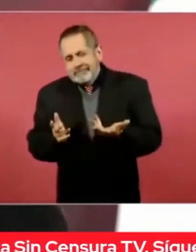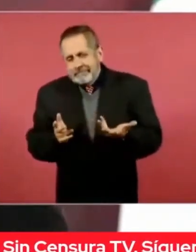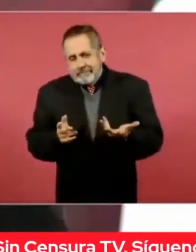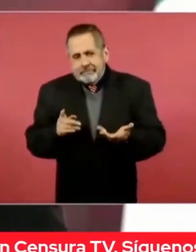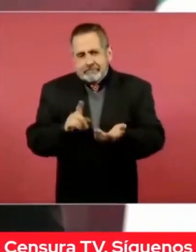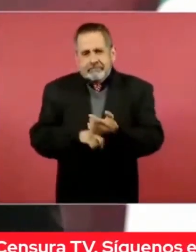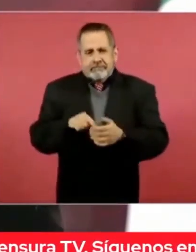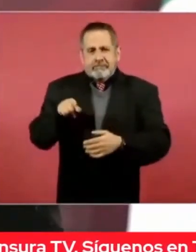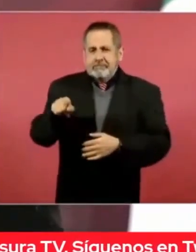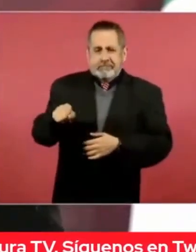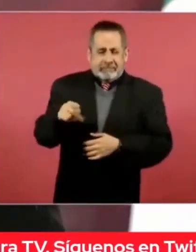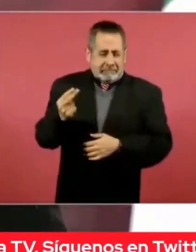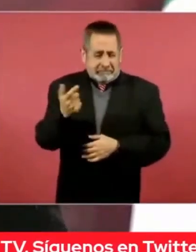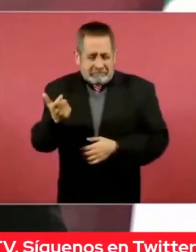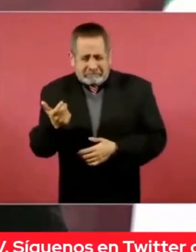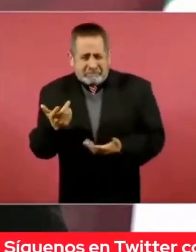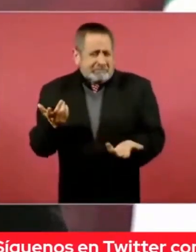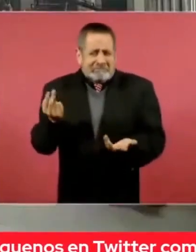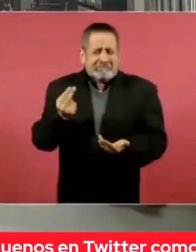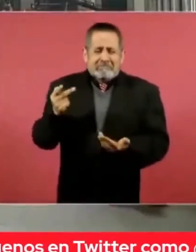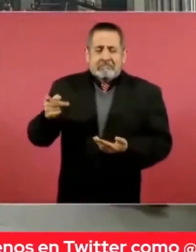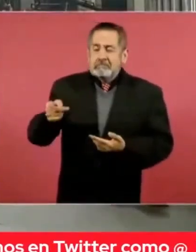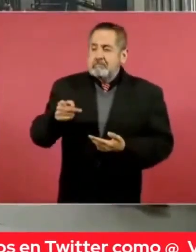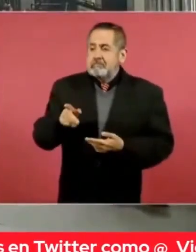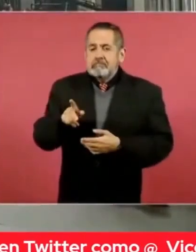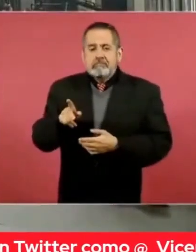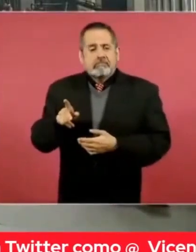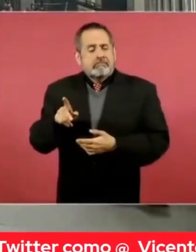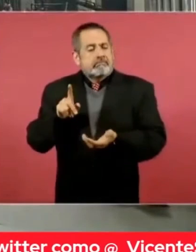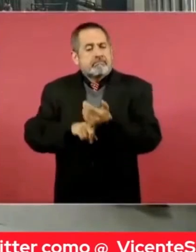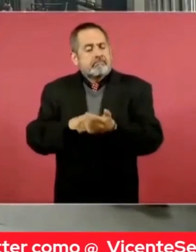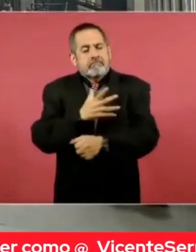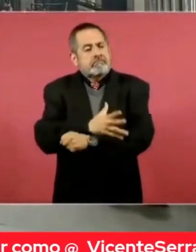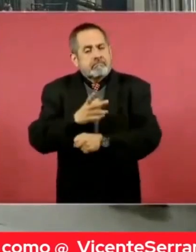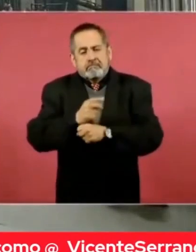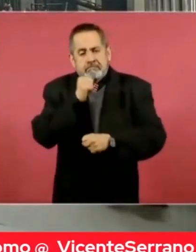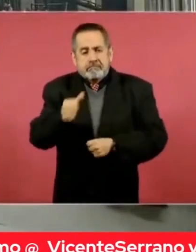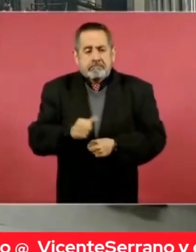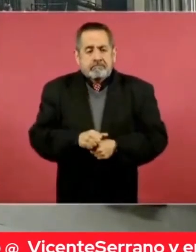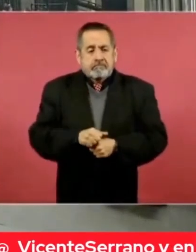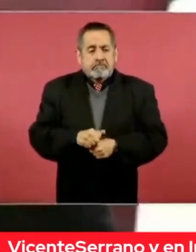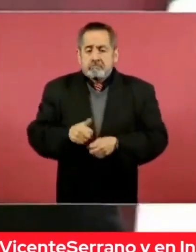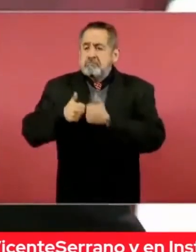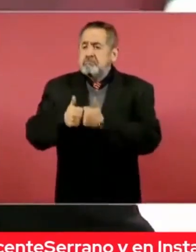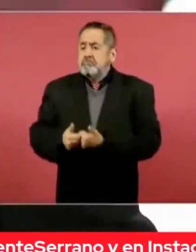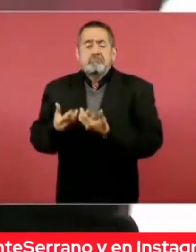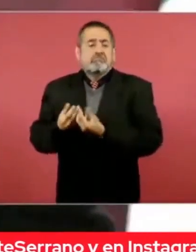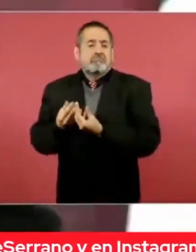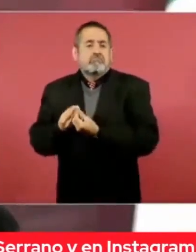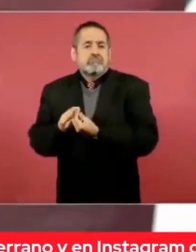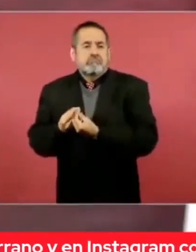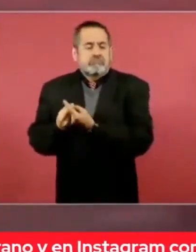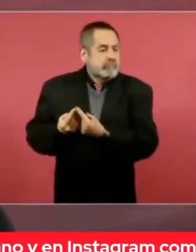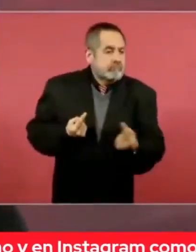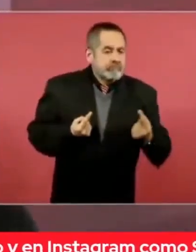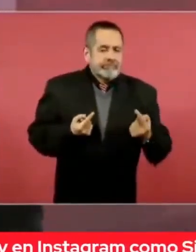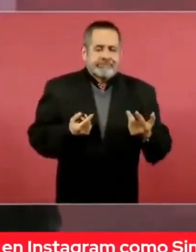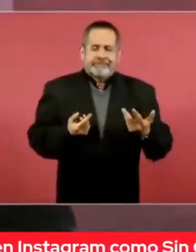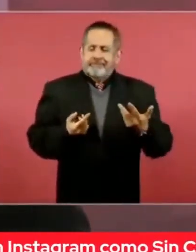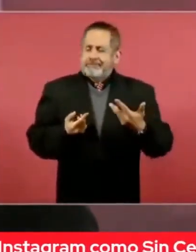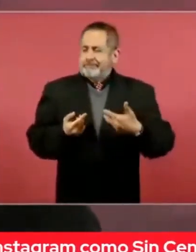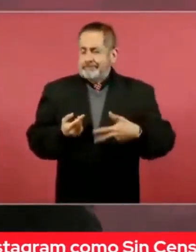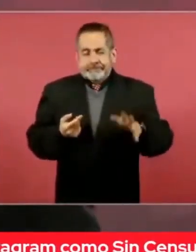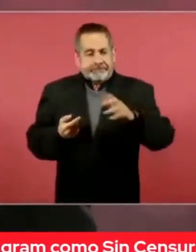es el caso Este Entonces tenemos que andar